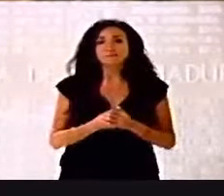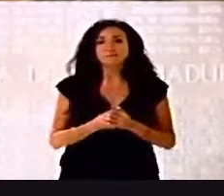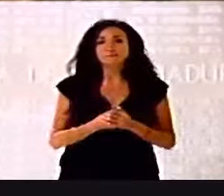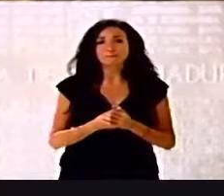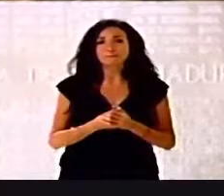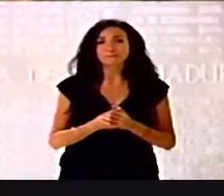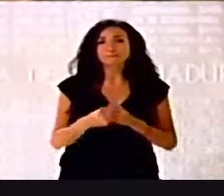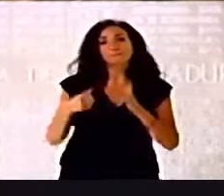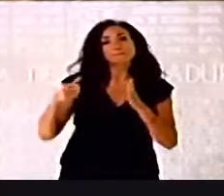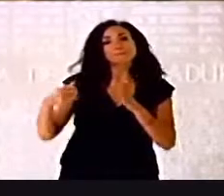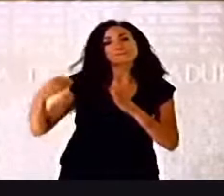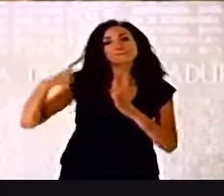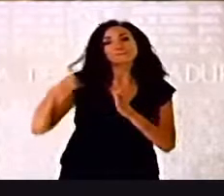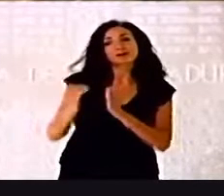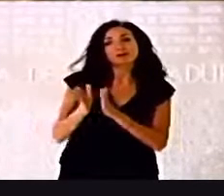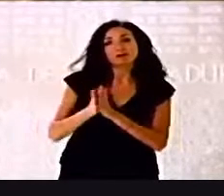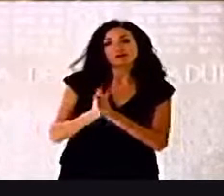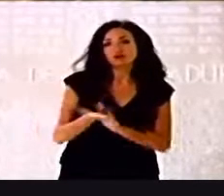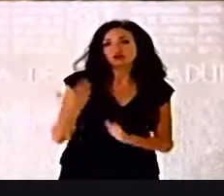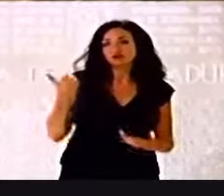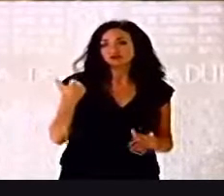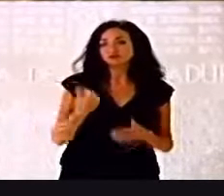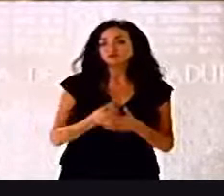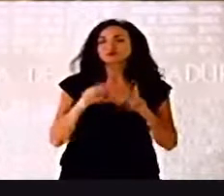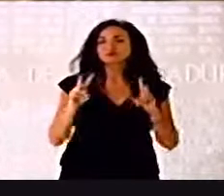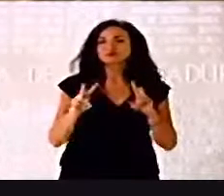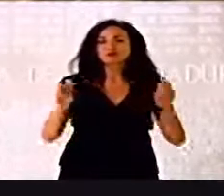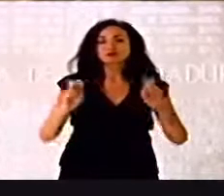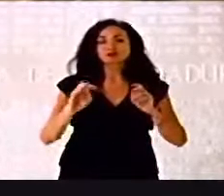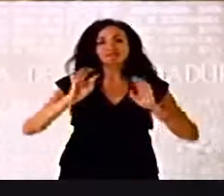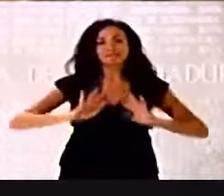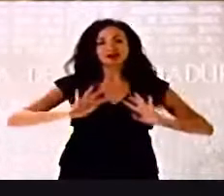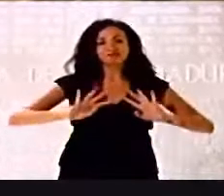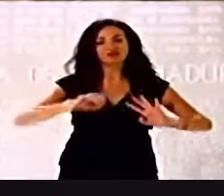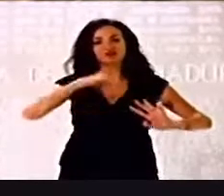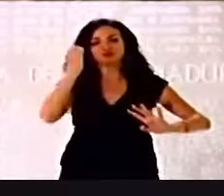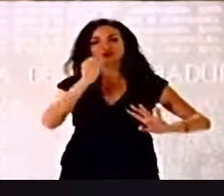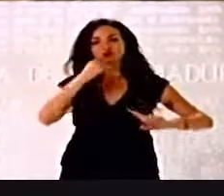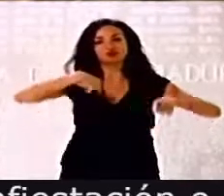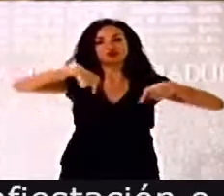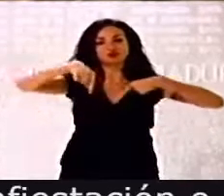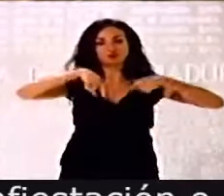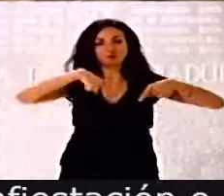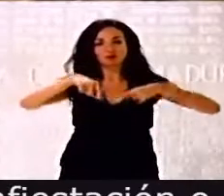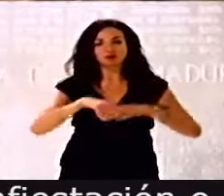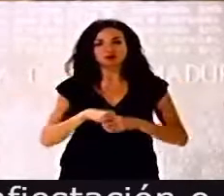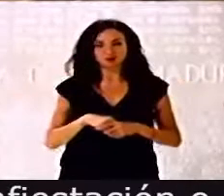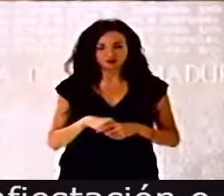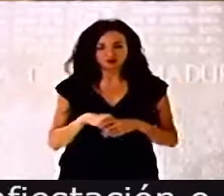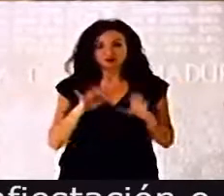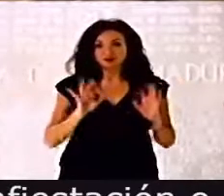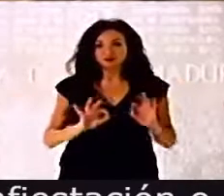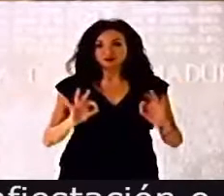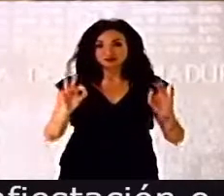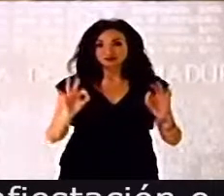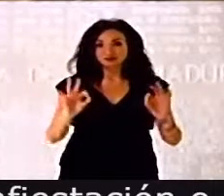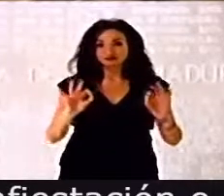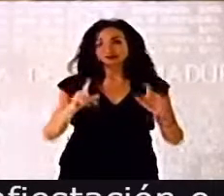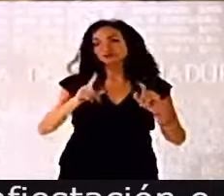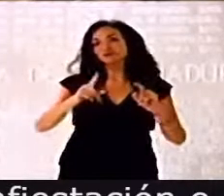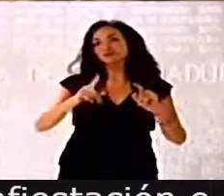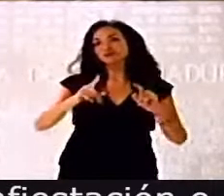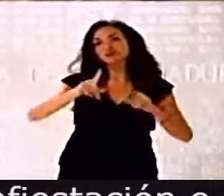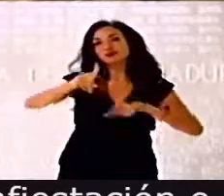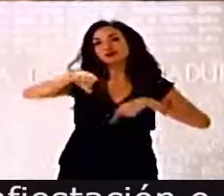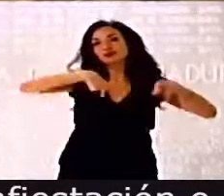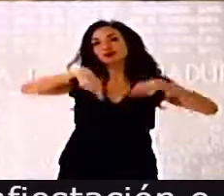el compañero sobre esta manifestación o protesta del transporte, en concreto es el transporte discrecional